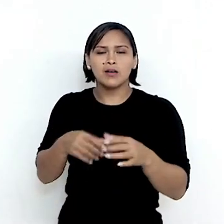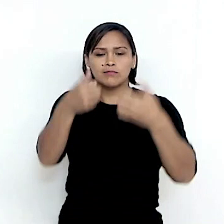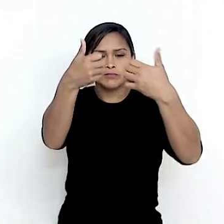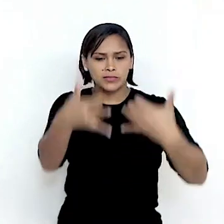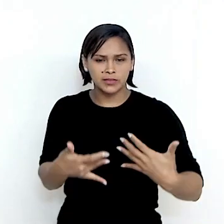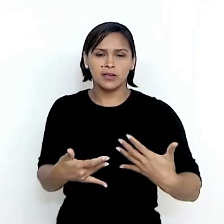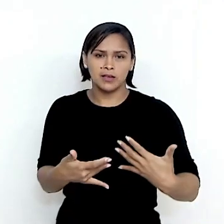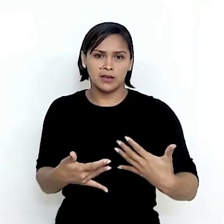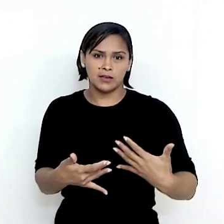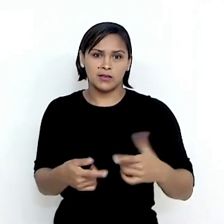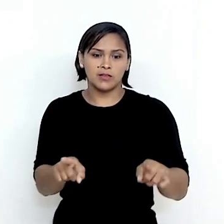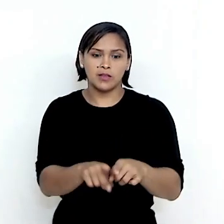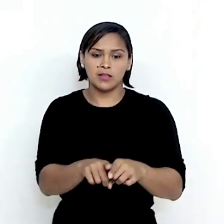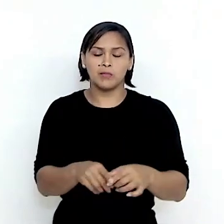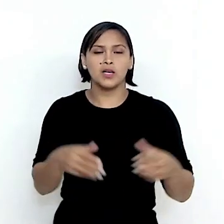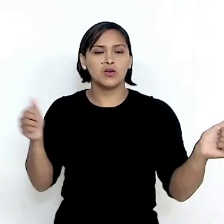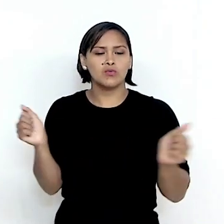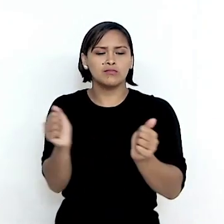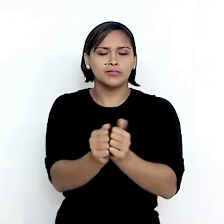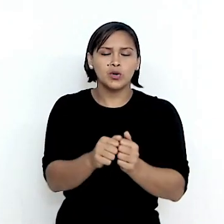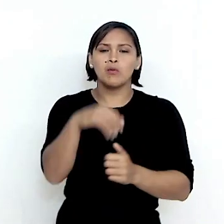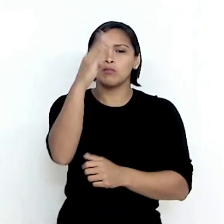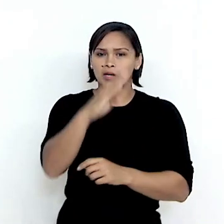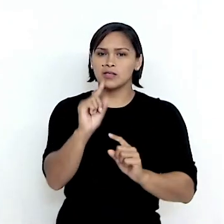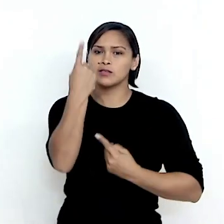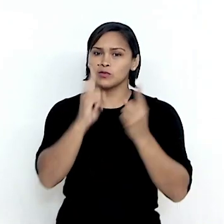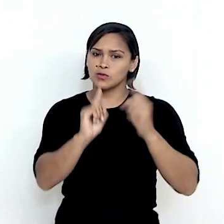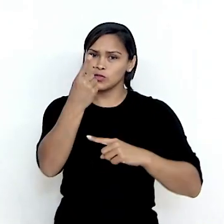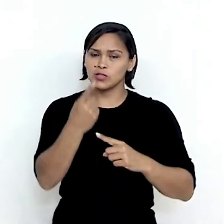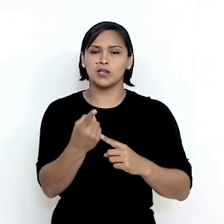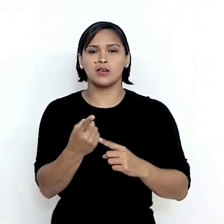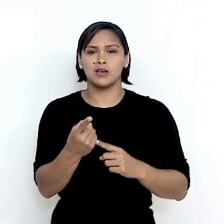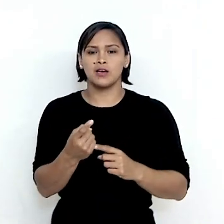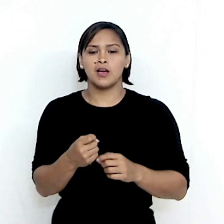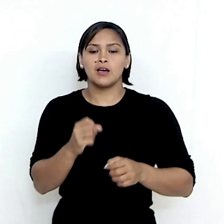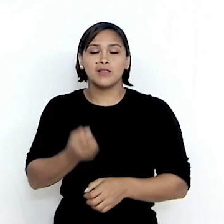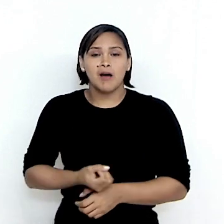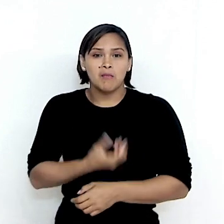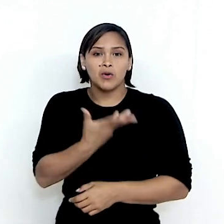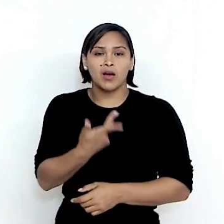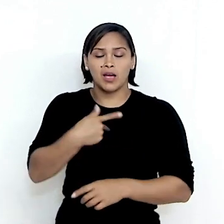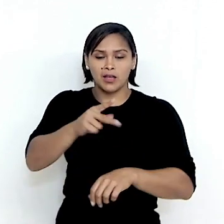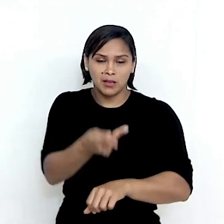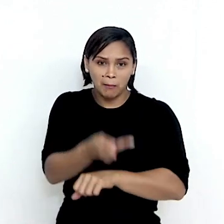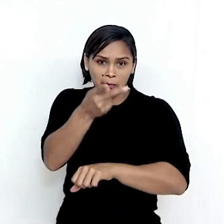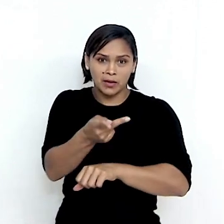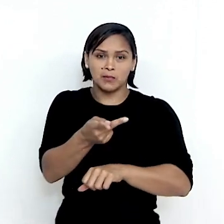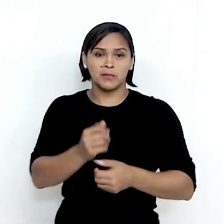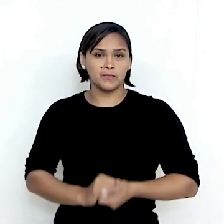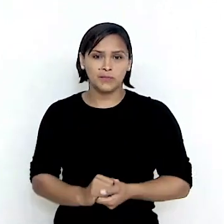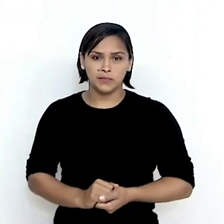Chile y Brasil con unas palabras de la poeta Gabriela Mistral, Premio Nobel de Literatura, quien